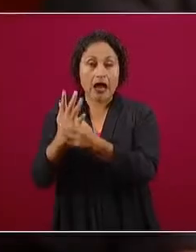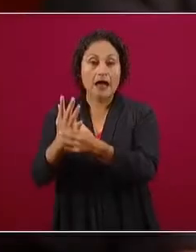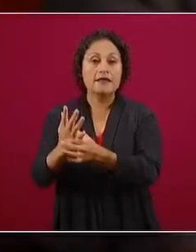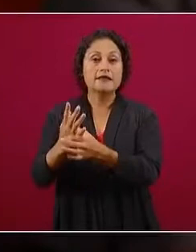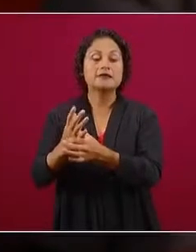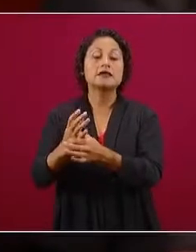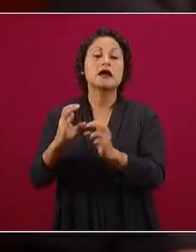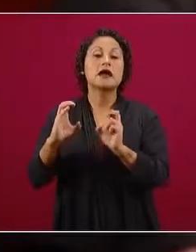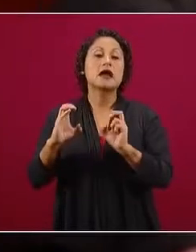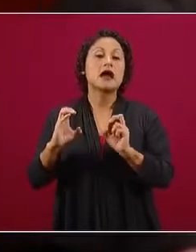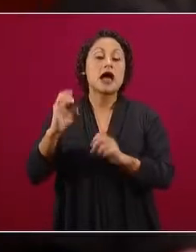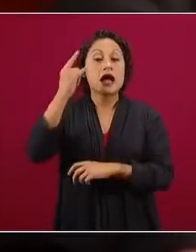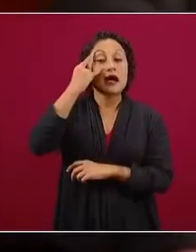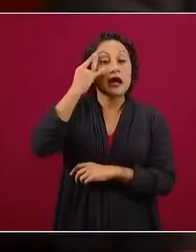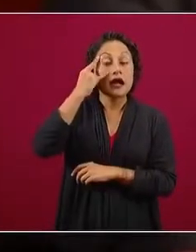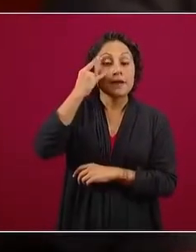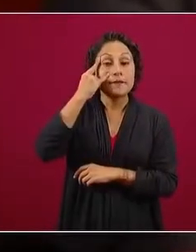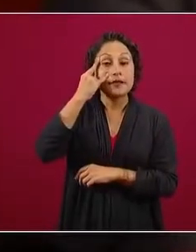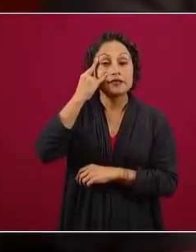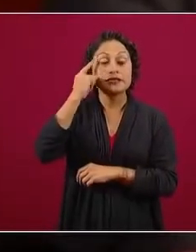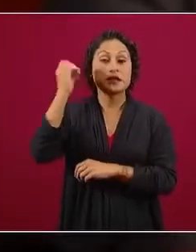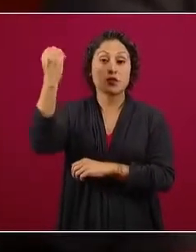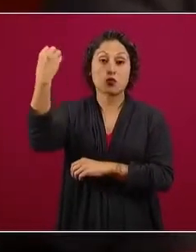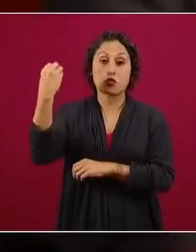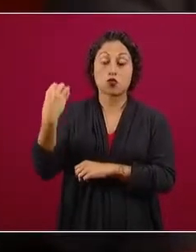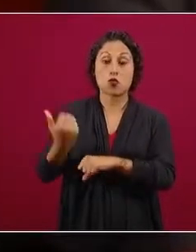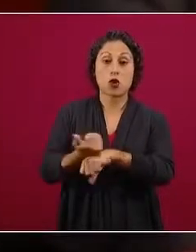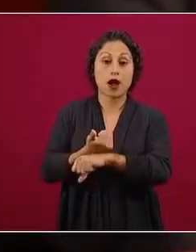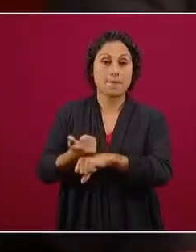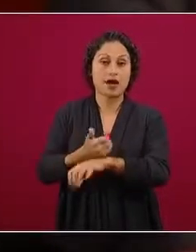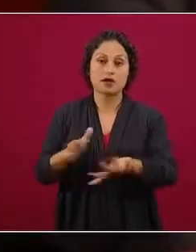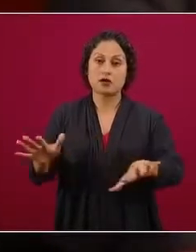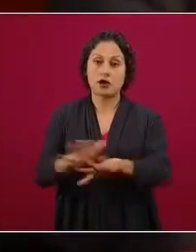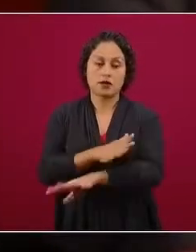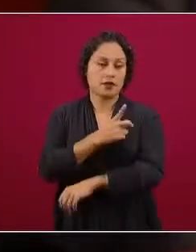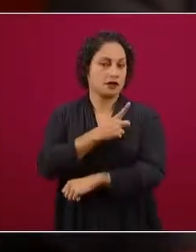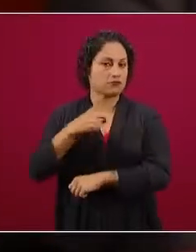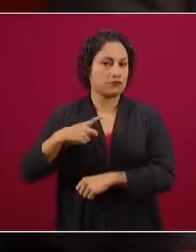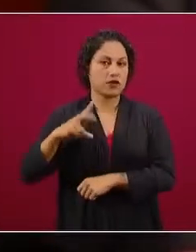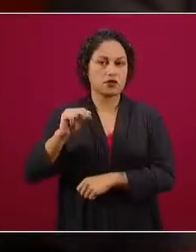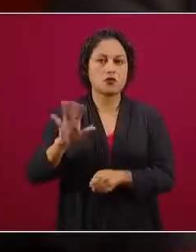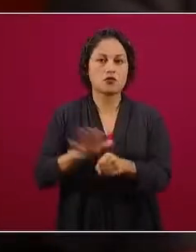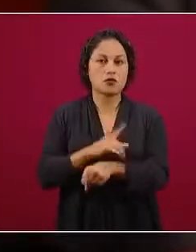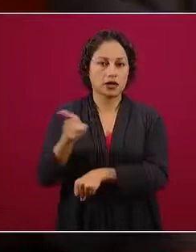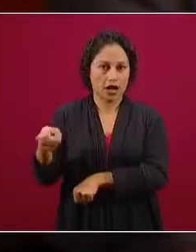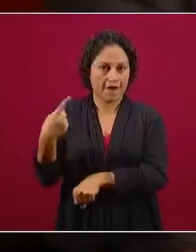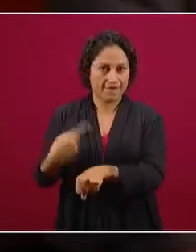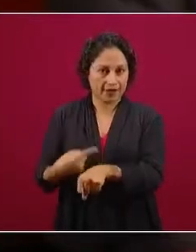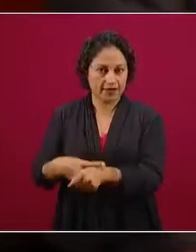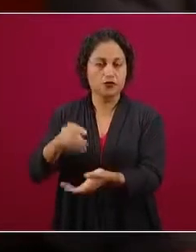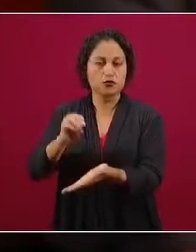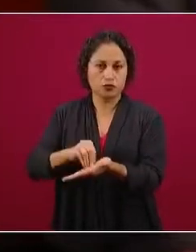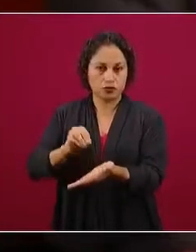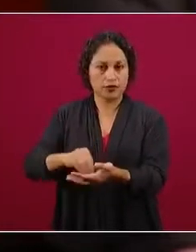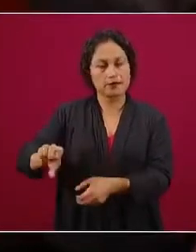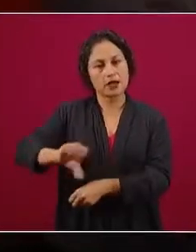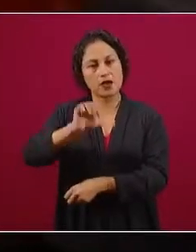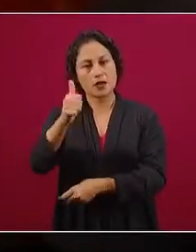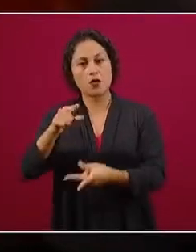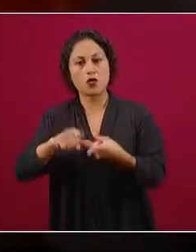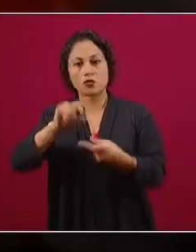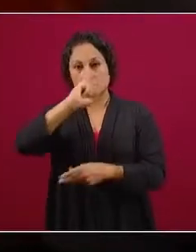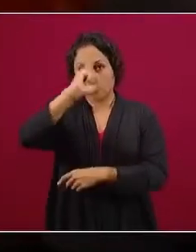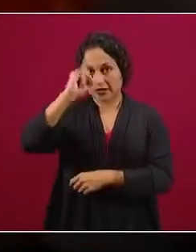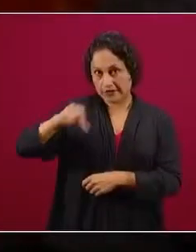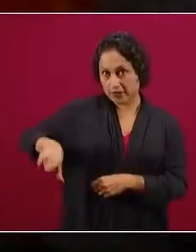amarillo porque todavía tiene un ascenso en los casos COVID. Y del otro lado, la jefa de gobierno anunció el viernes,